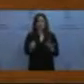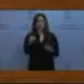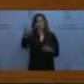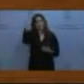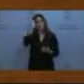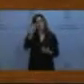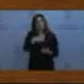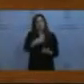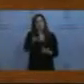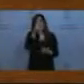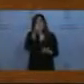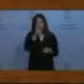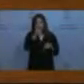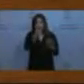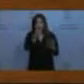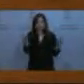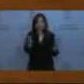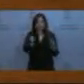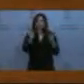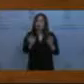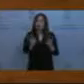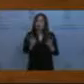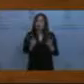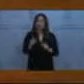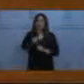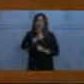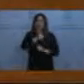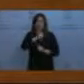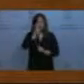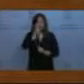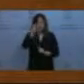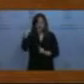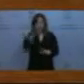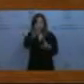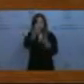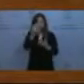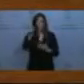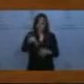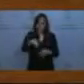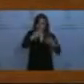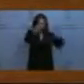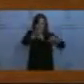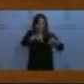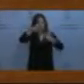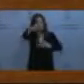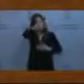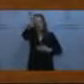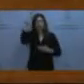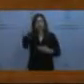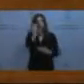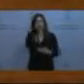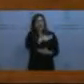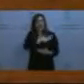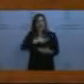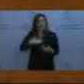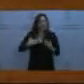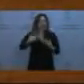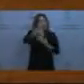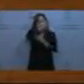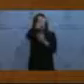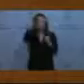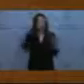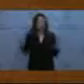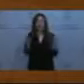hasta recordarle lo que ya le comenté en noviembre del año pasado. Ustedes olvidan o quieren pasar por encima del